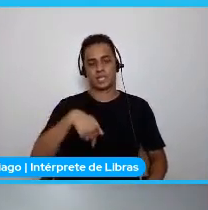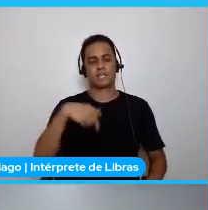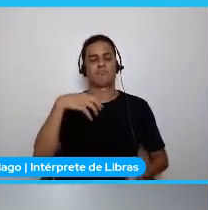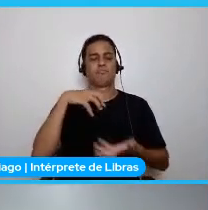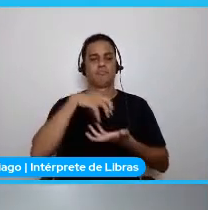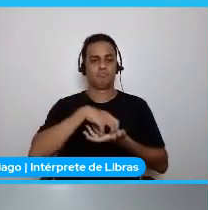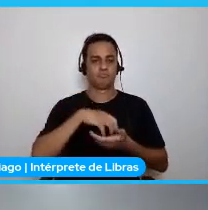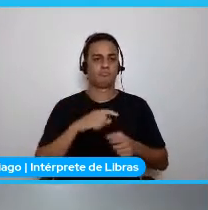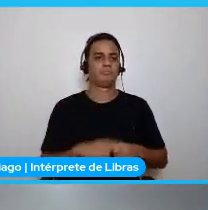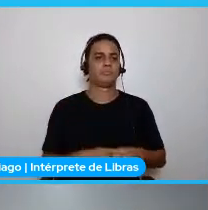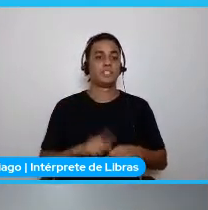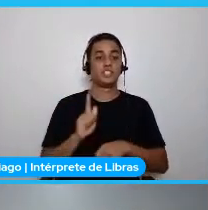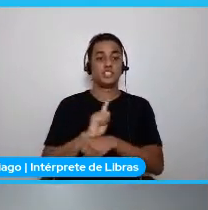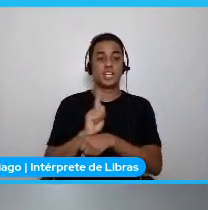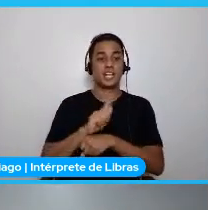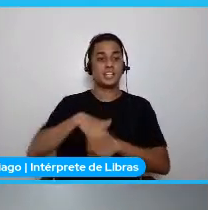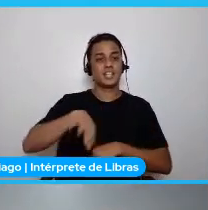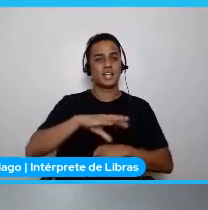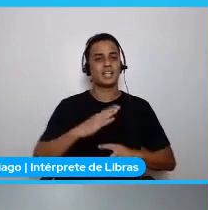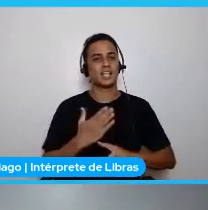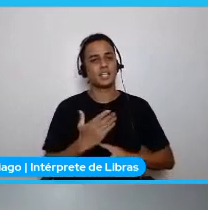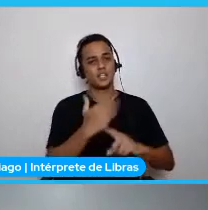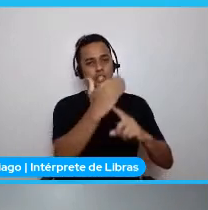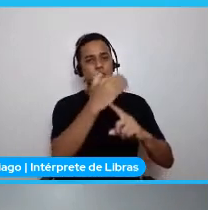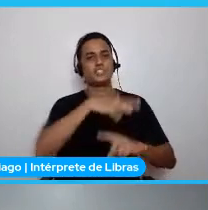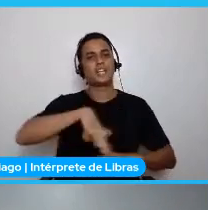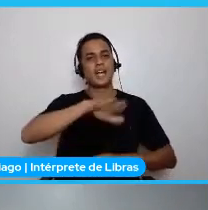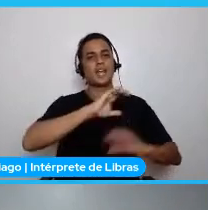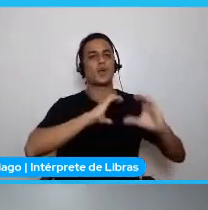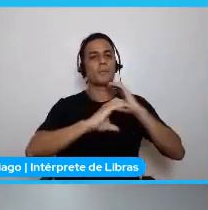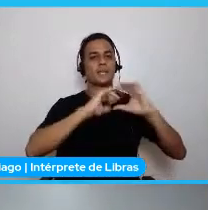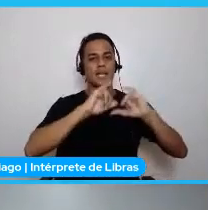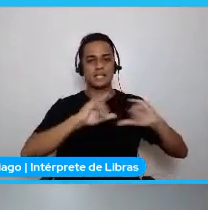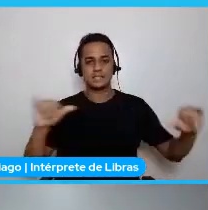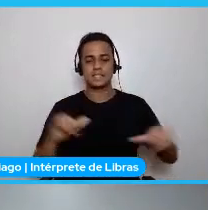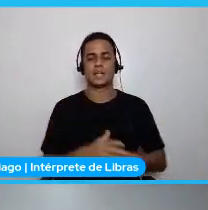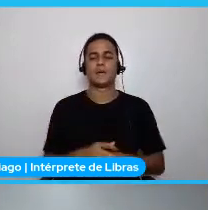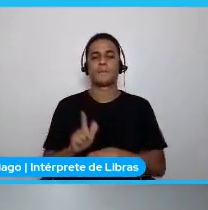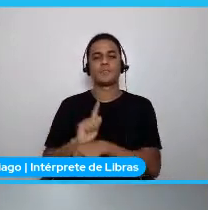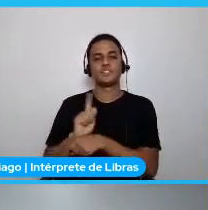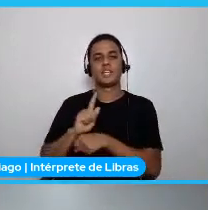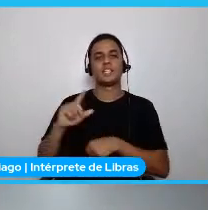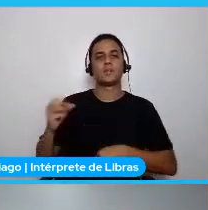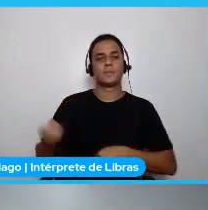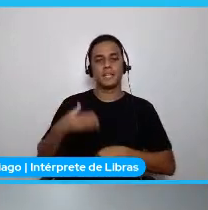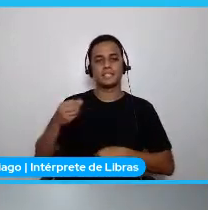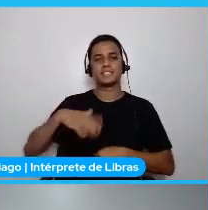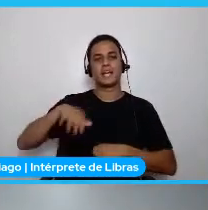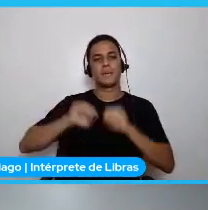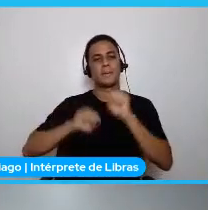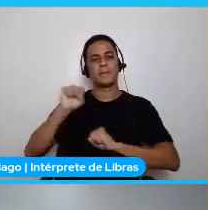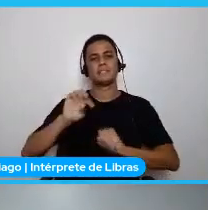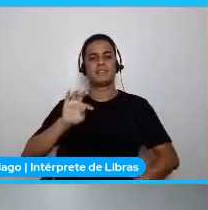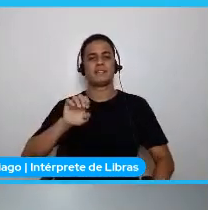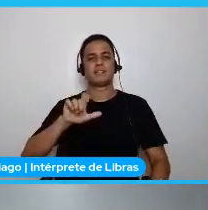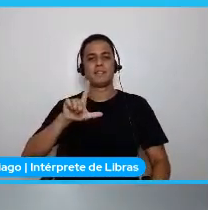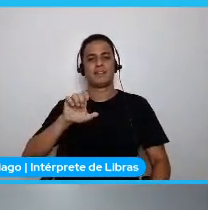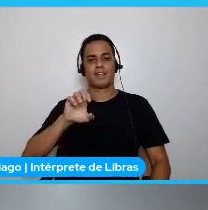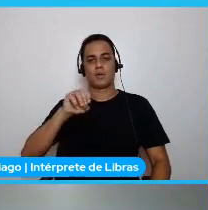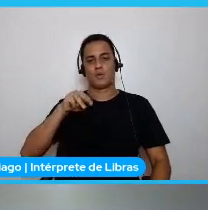gerente de tecnología en un medio de comunicación, gerente de innovación en una empresa de telecomunicaciones y